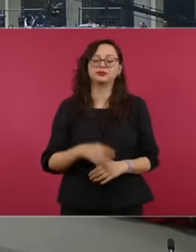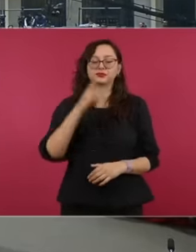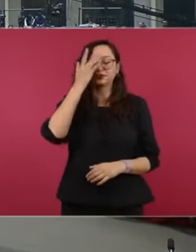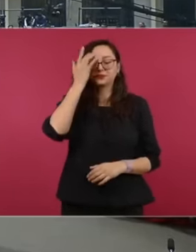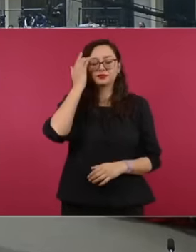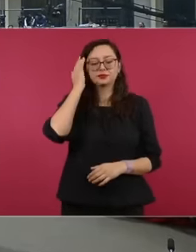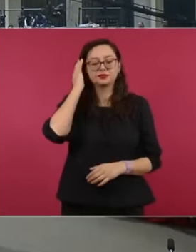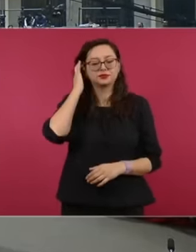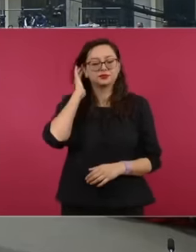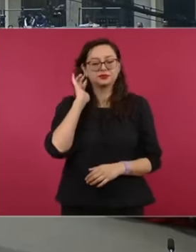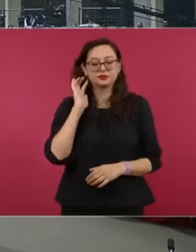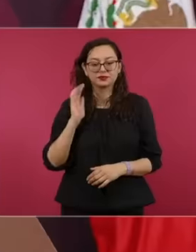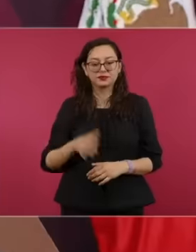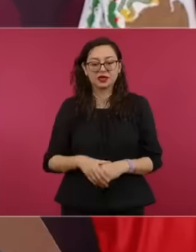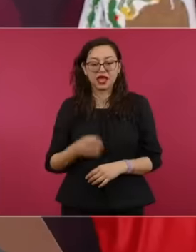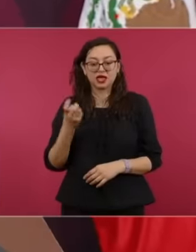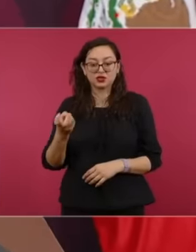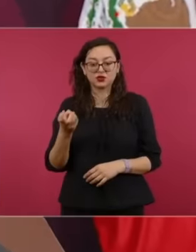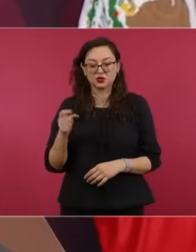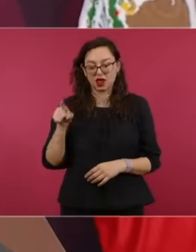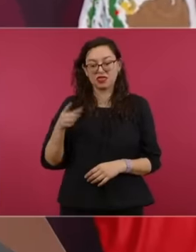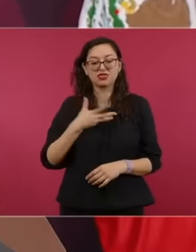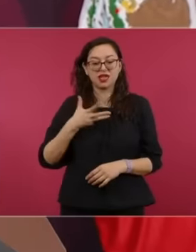Porque ¿de dónde salió eso?